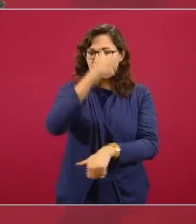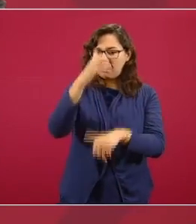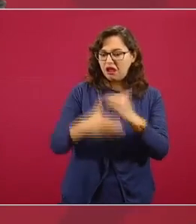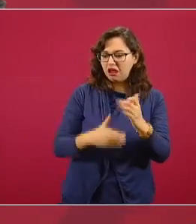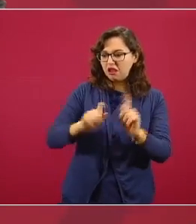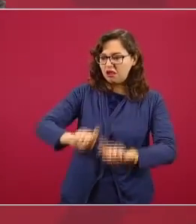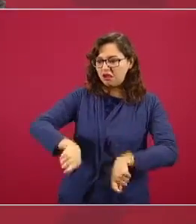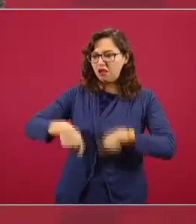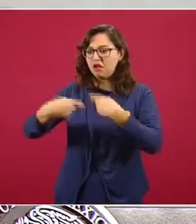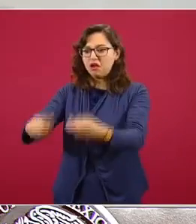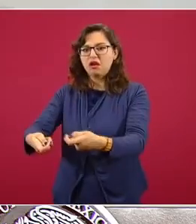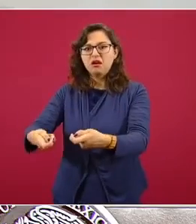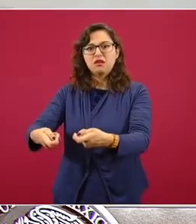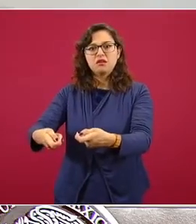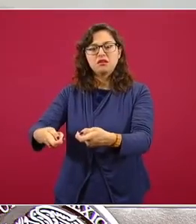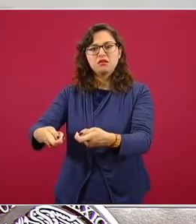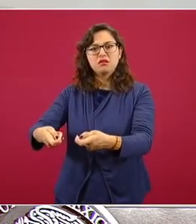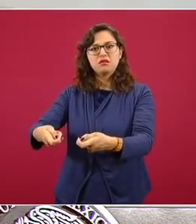propicia el fraude.